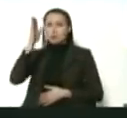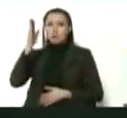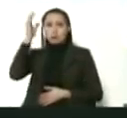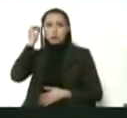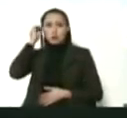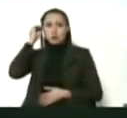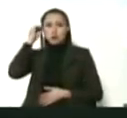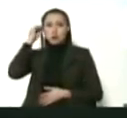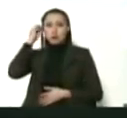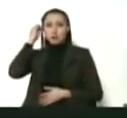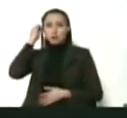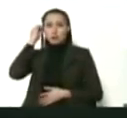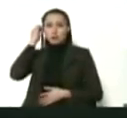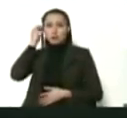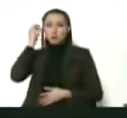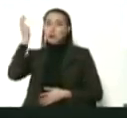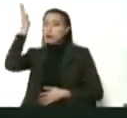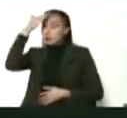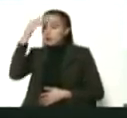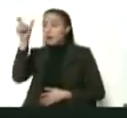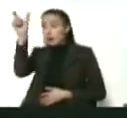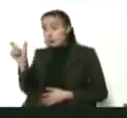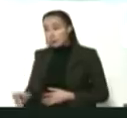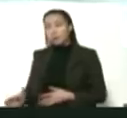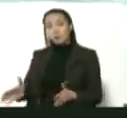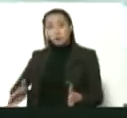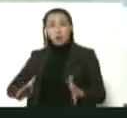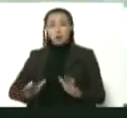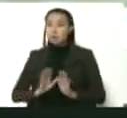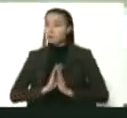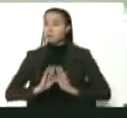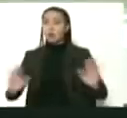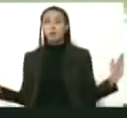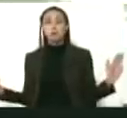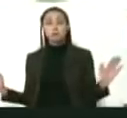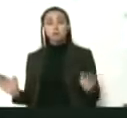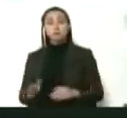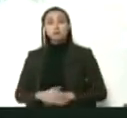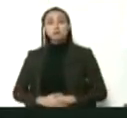demócrata. Reconocer al que gana. Y punto.